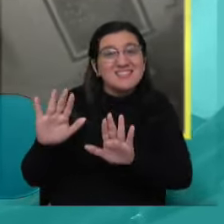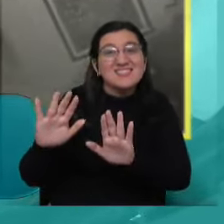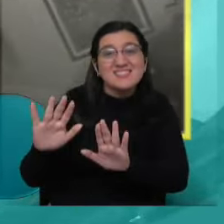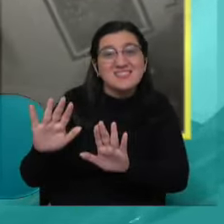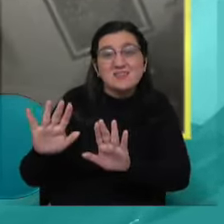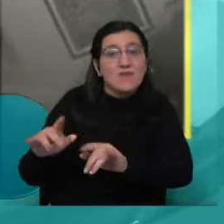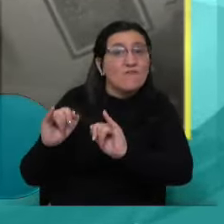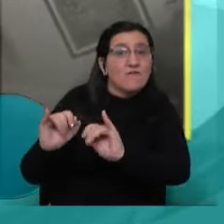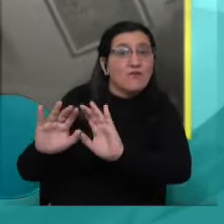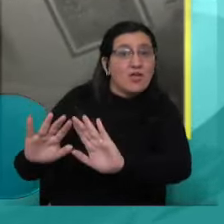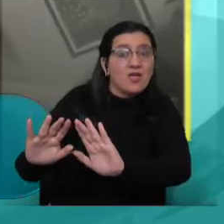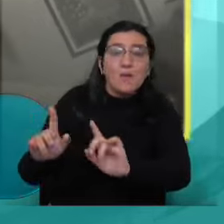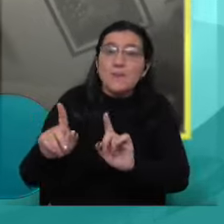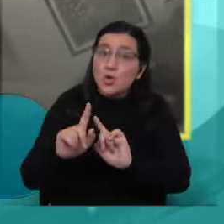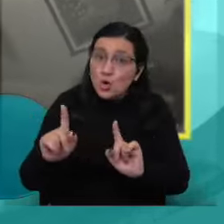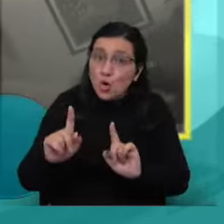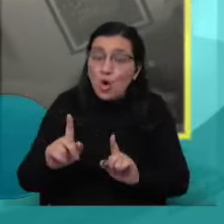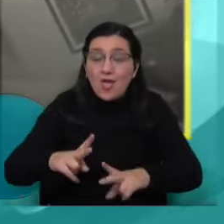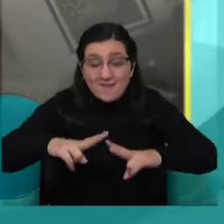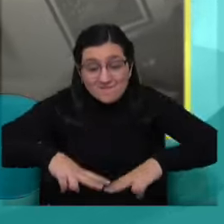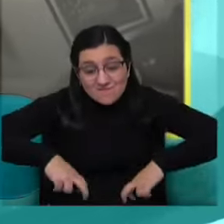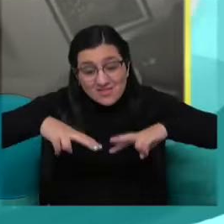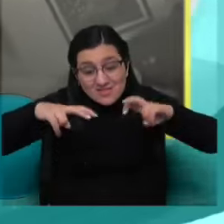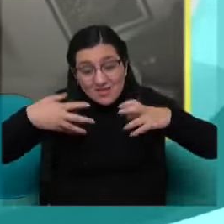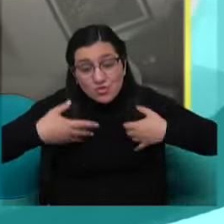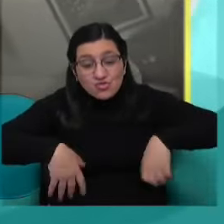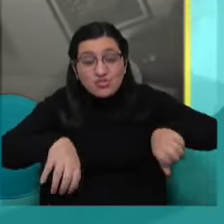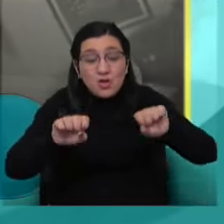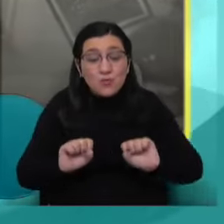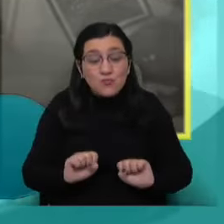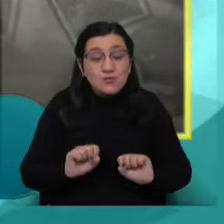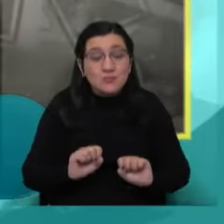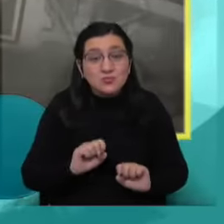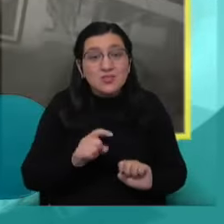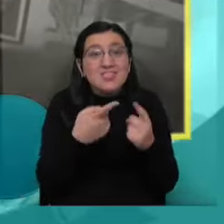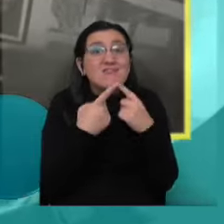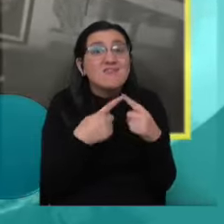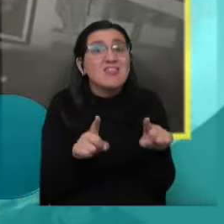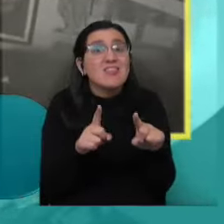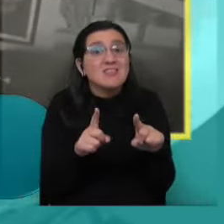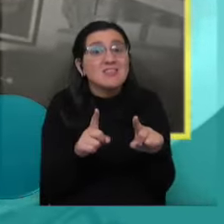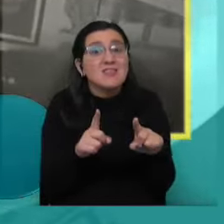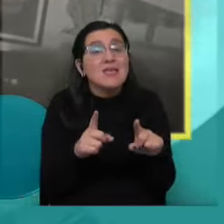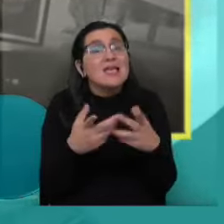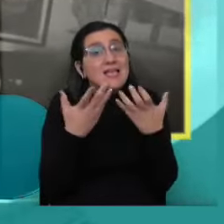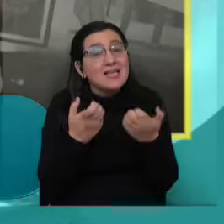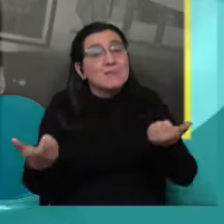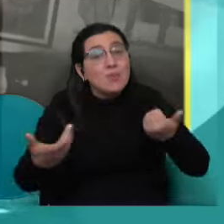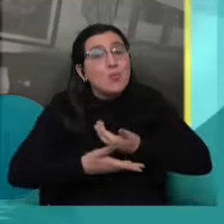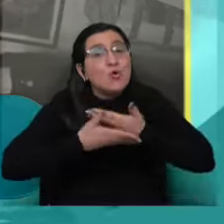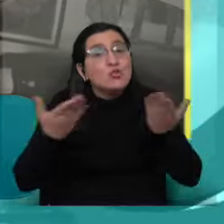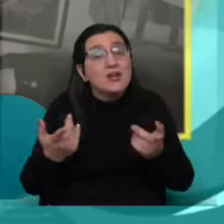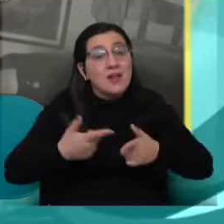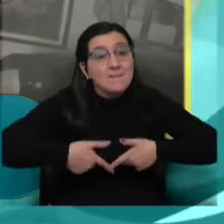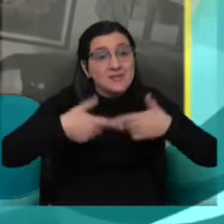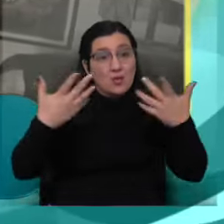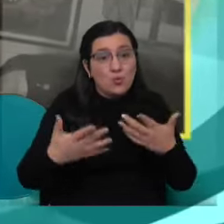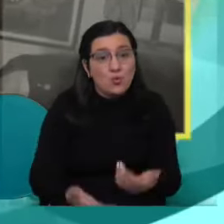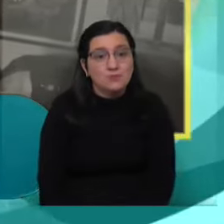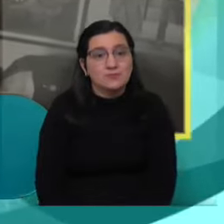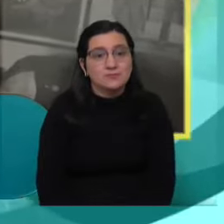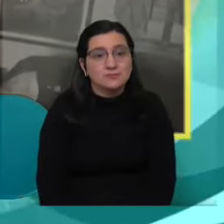ahí pero indagando encontramos otra tita que es la que tratamos de que se muestre en el espectáculo no